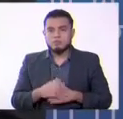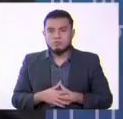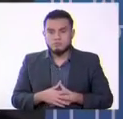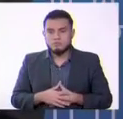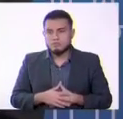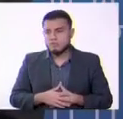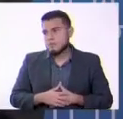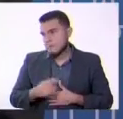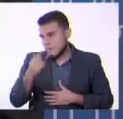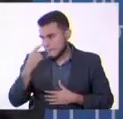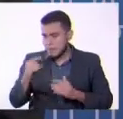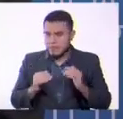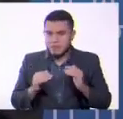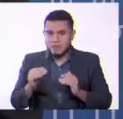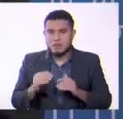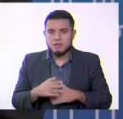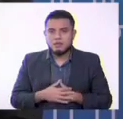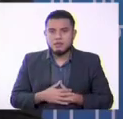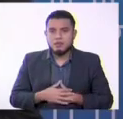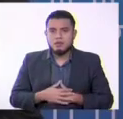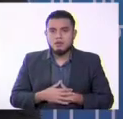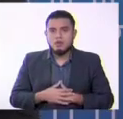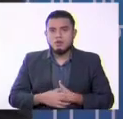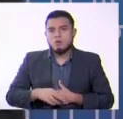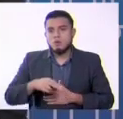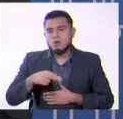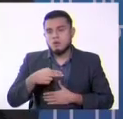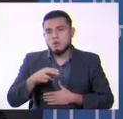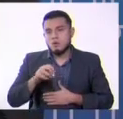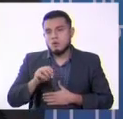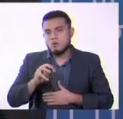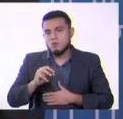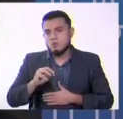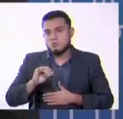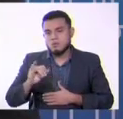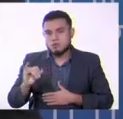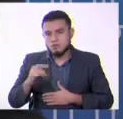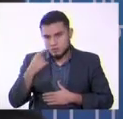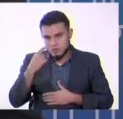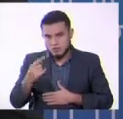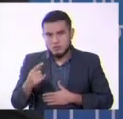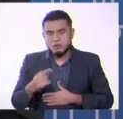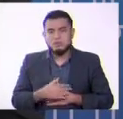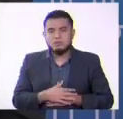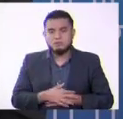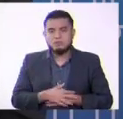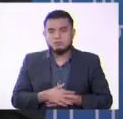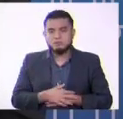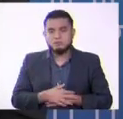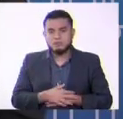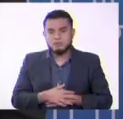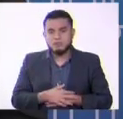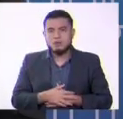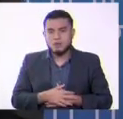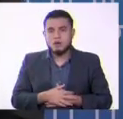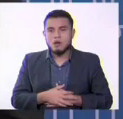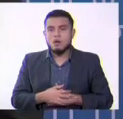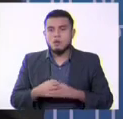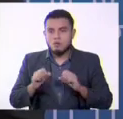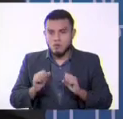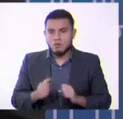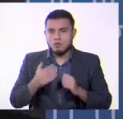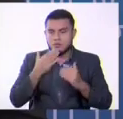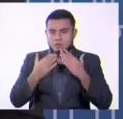Vemos también la figura del homie, que lo tuvimos presente en una clase además y que lo retomamos para poder profundizar en